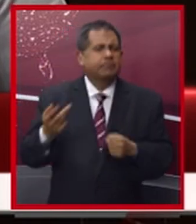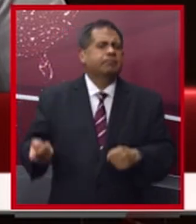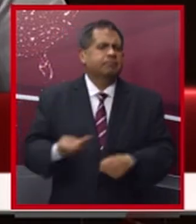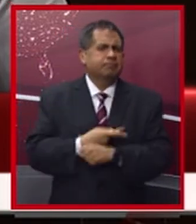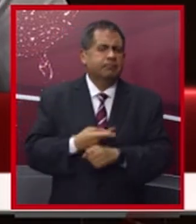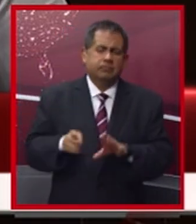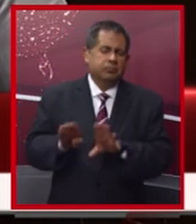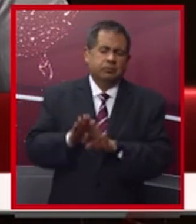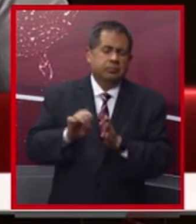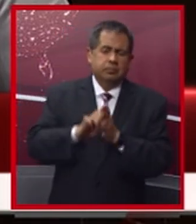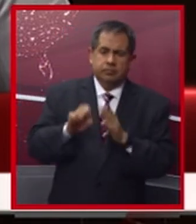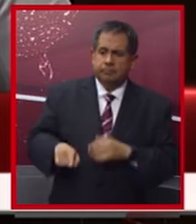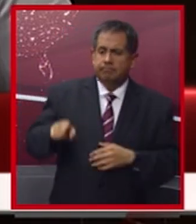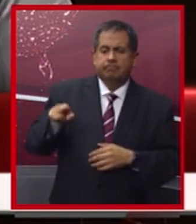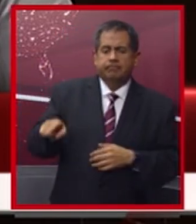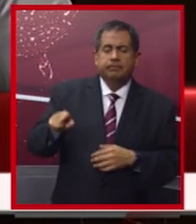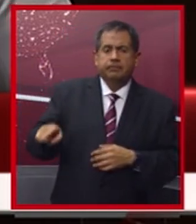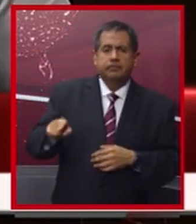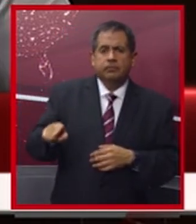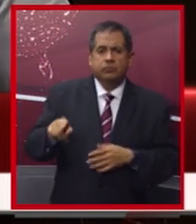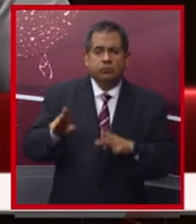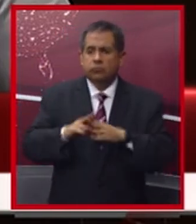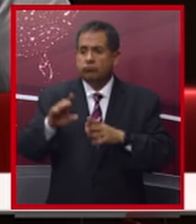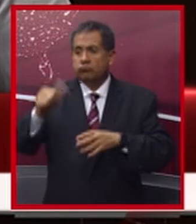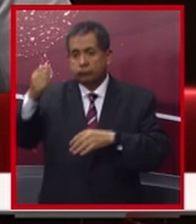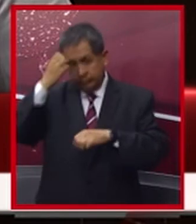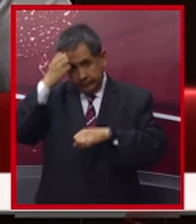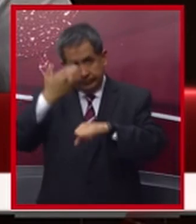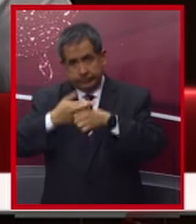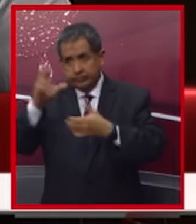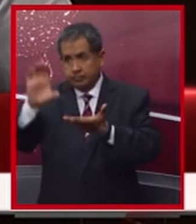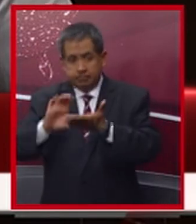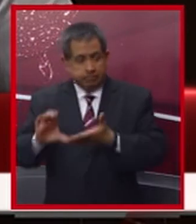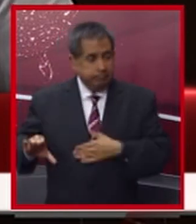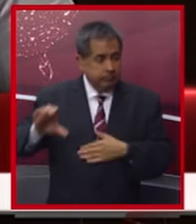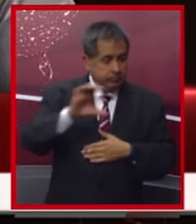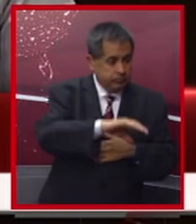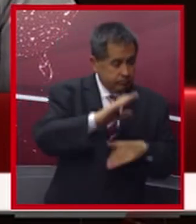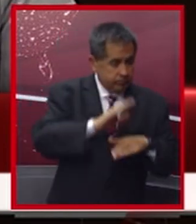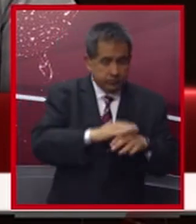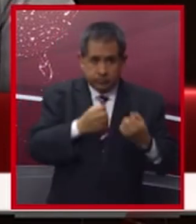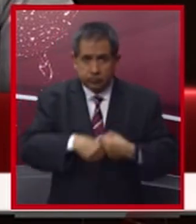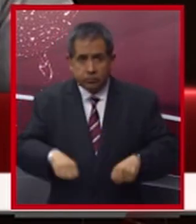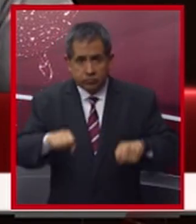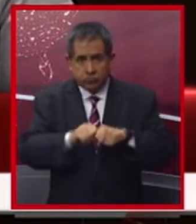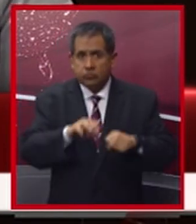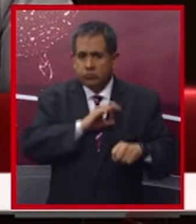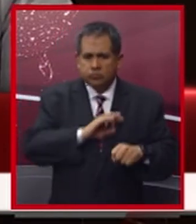que tendrían en la democratización del capital y en la